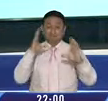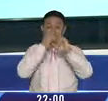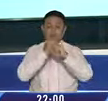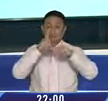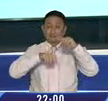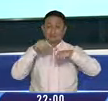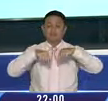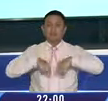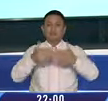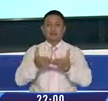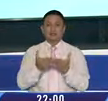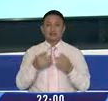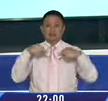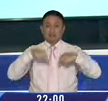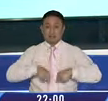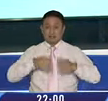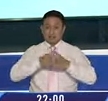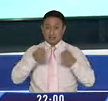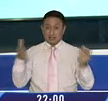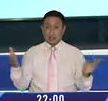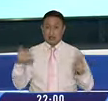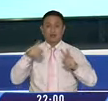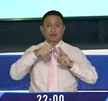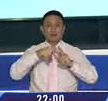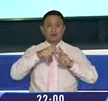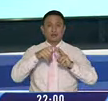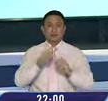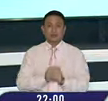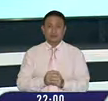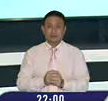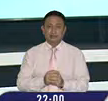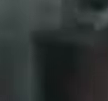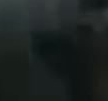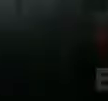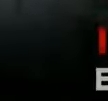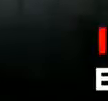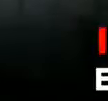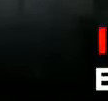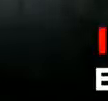Buenas noches, amigos. Bienvenidos a la emisión estelar del Comercio TV.